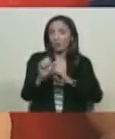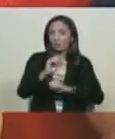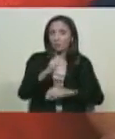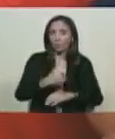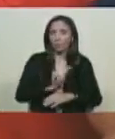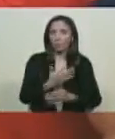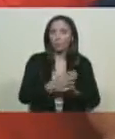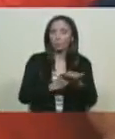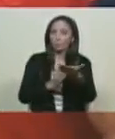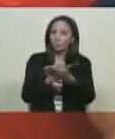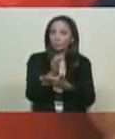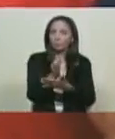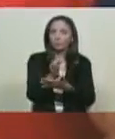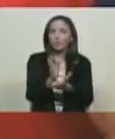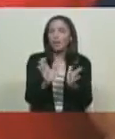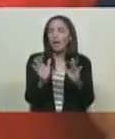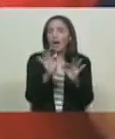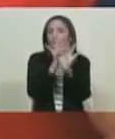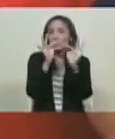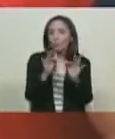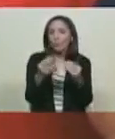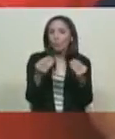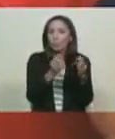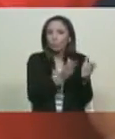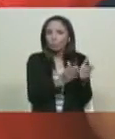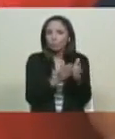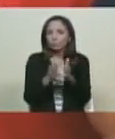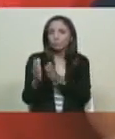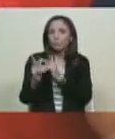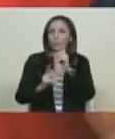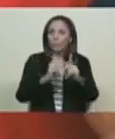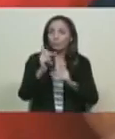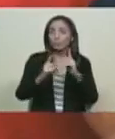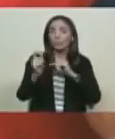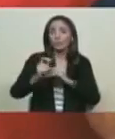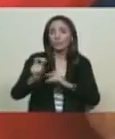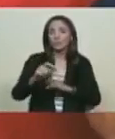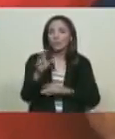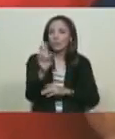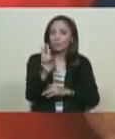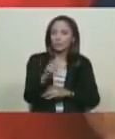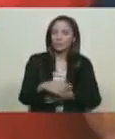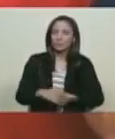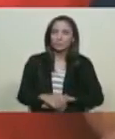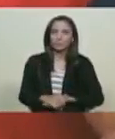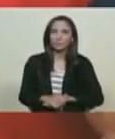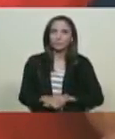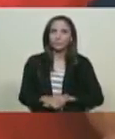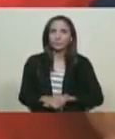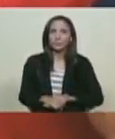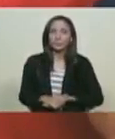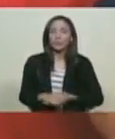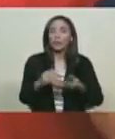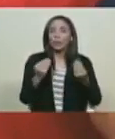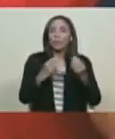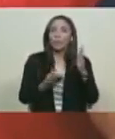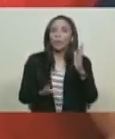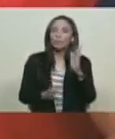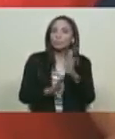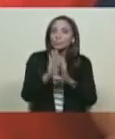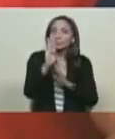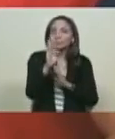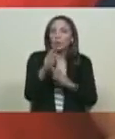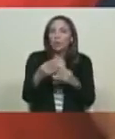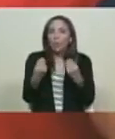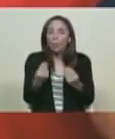avanzar hacia las distintas formas de organización de la producción que tanto necesitamos, desarrollando los lineamientos estratégicos